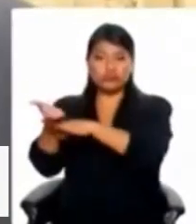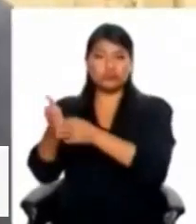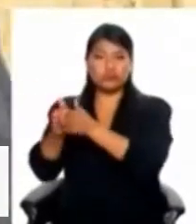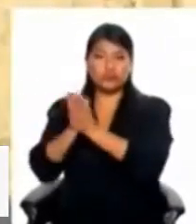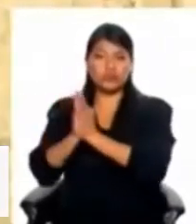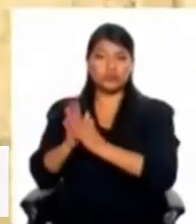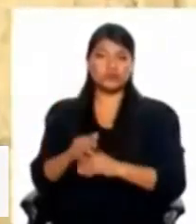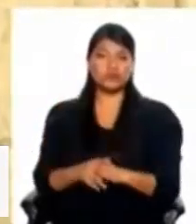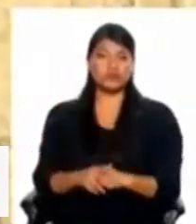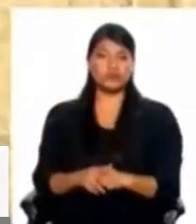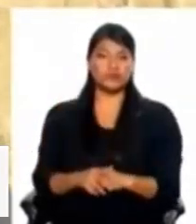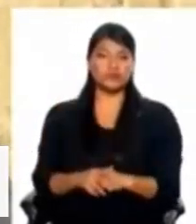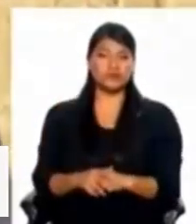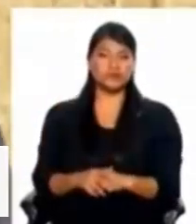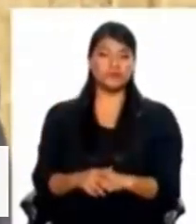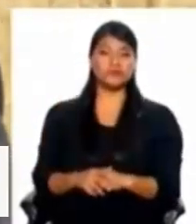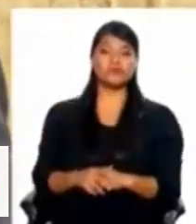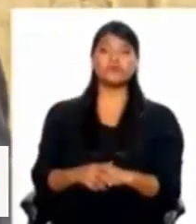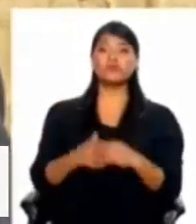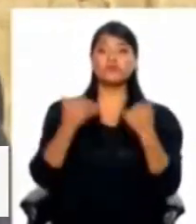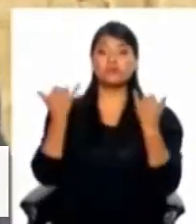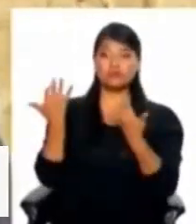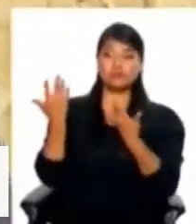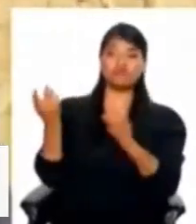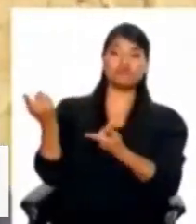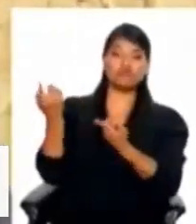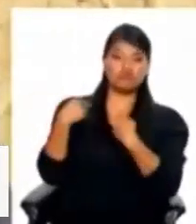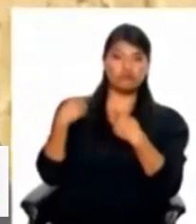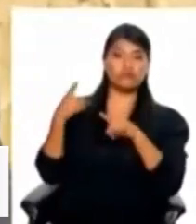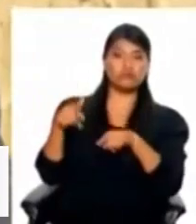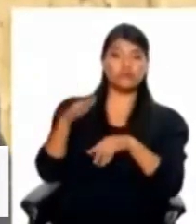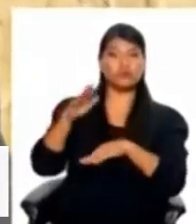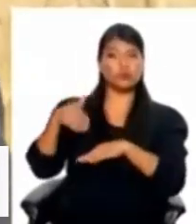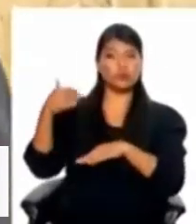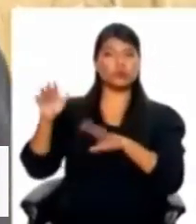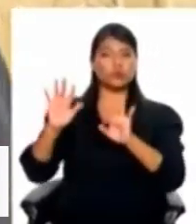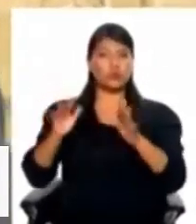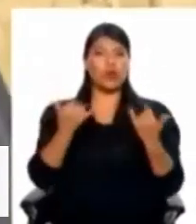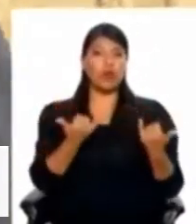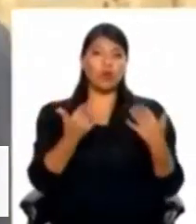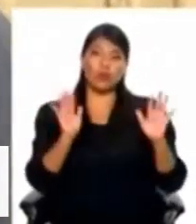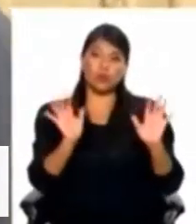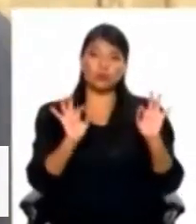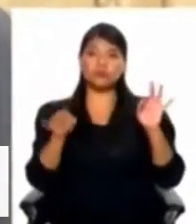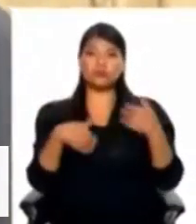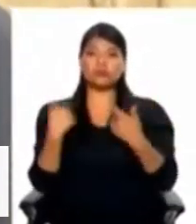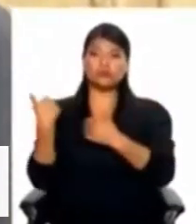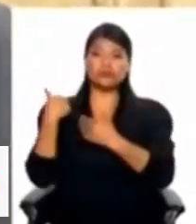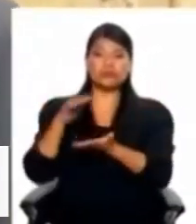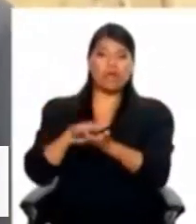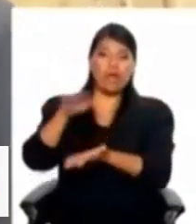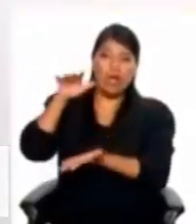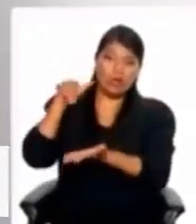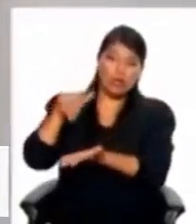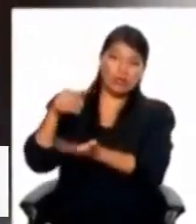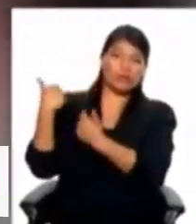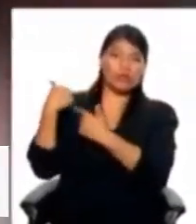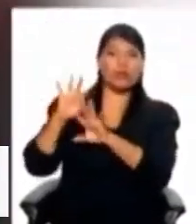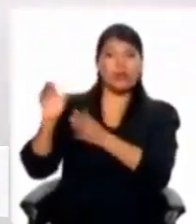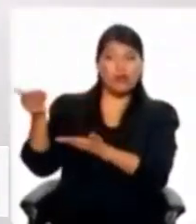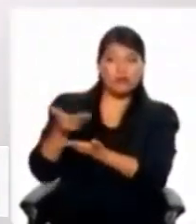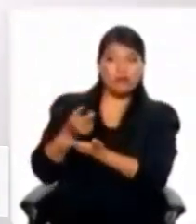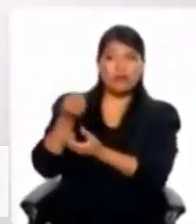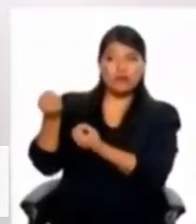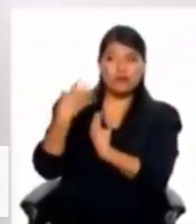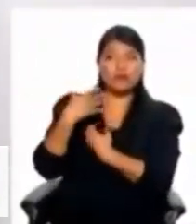su tenencia, pues cuide de esta perrita. Déjanos tus comentarios, no olvides de suscribirte a nuestro canal, dale muchos likes